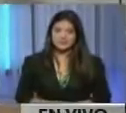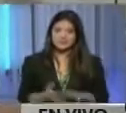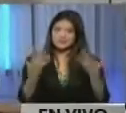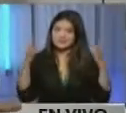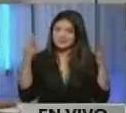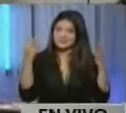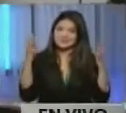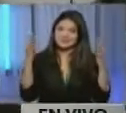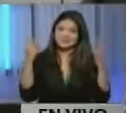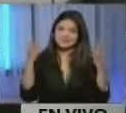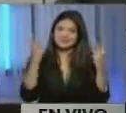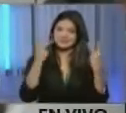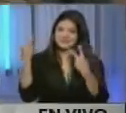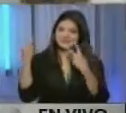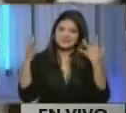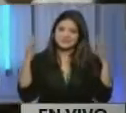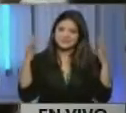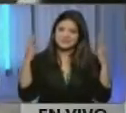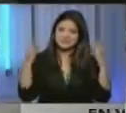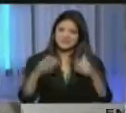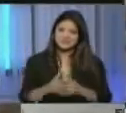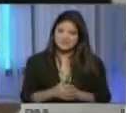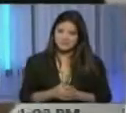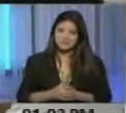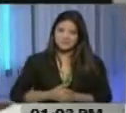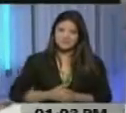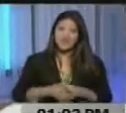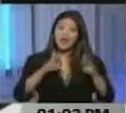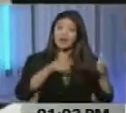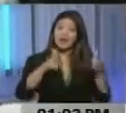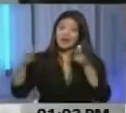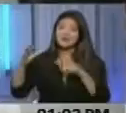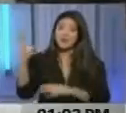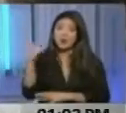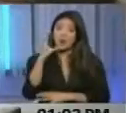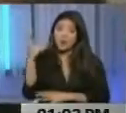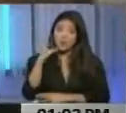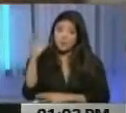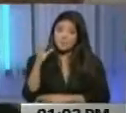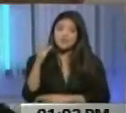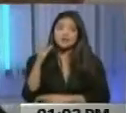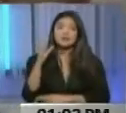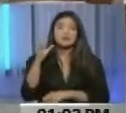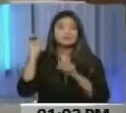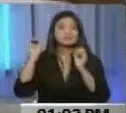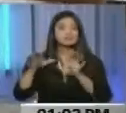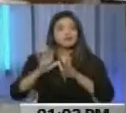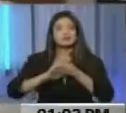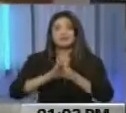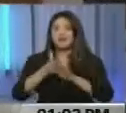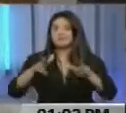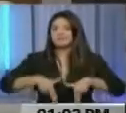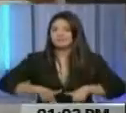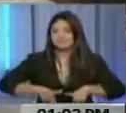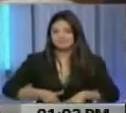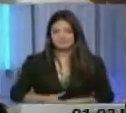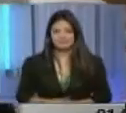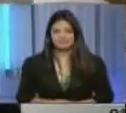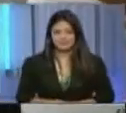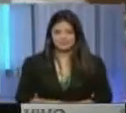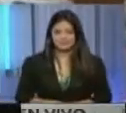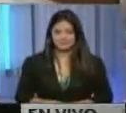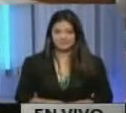celebración. El ejército colombiano y la guerrilla de las FARC abandonan las armas.